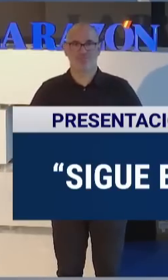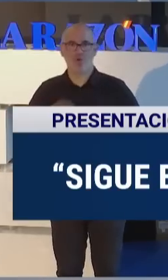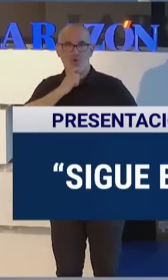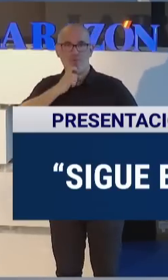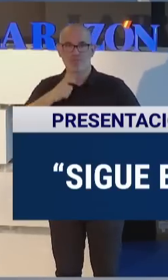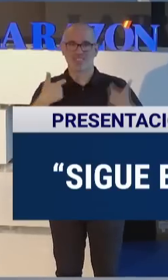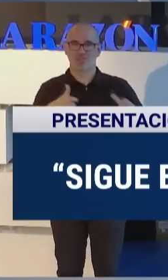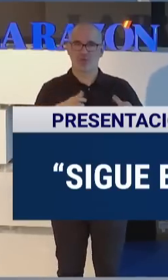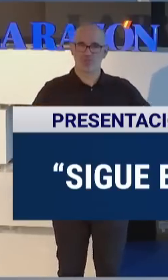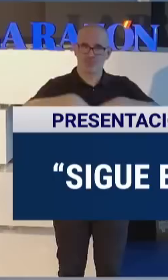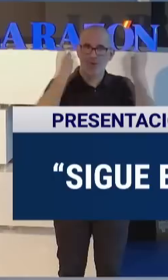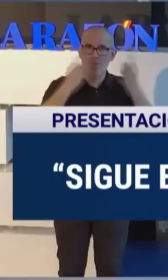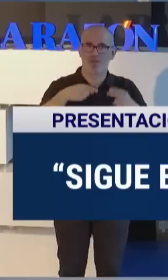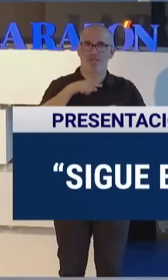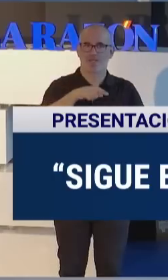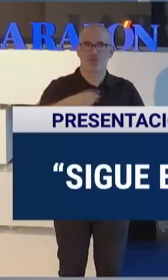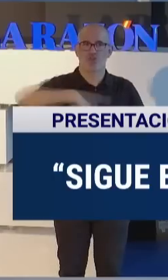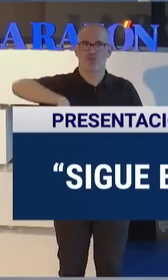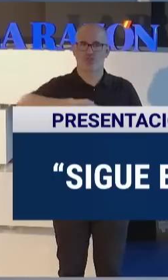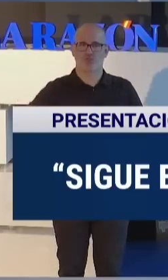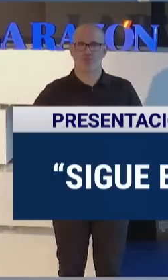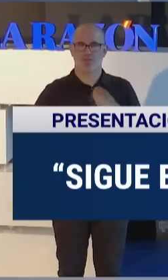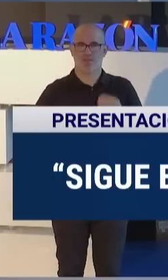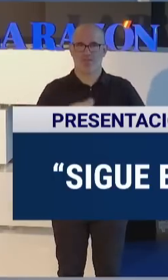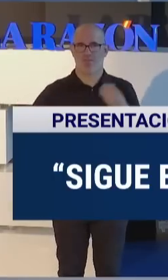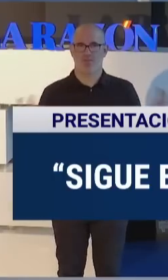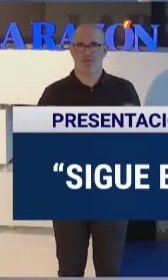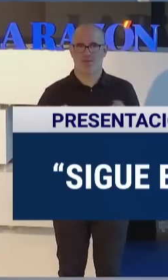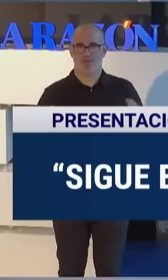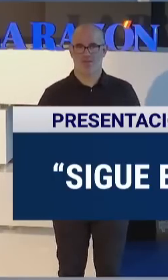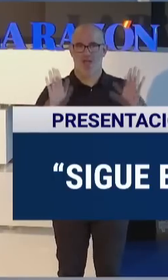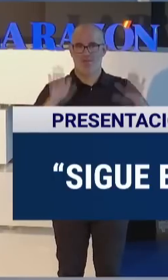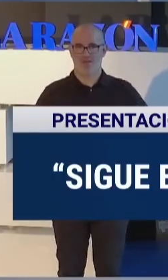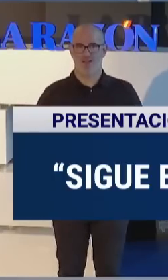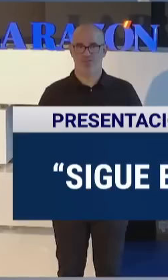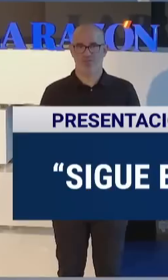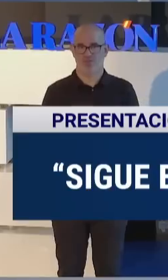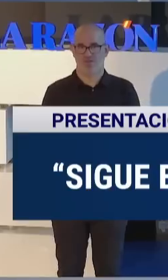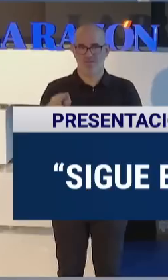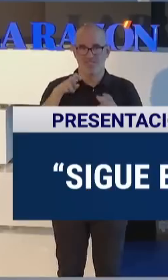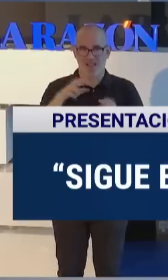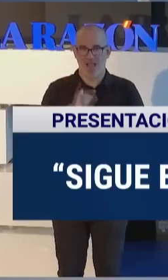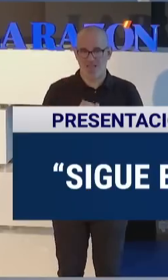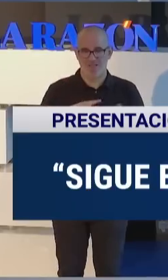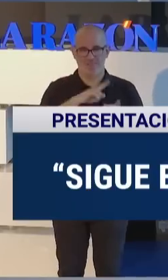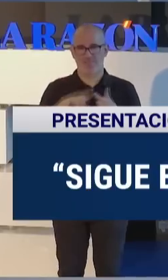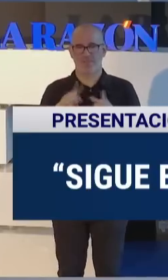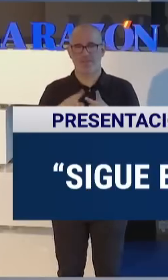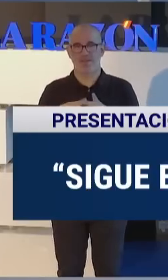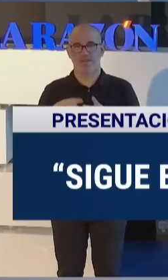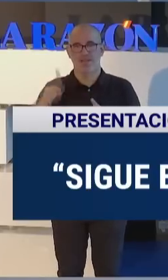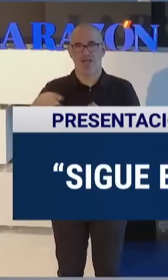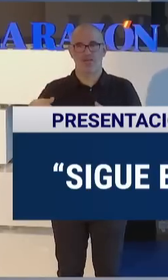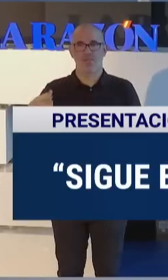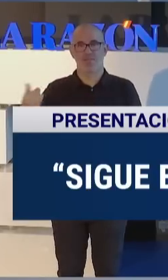sector público, ese grifo nosotros lo atacamos con el superávit fiscal. Está el grifo del sector externo, ese